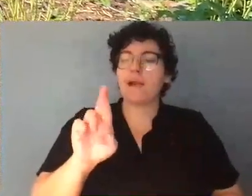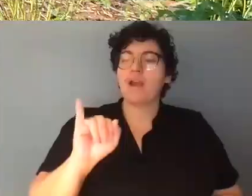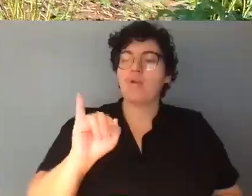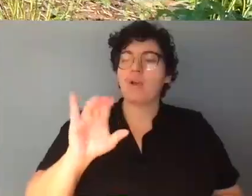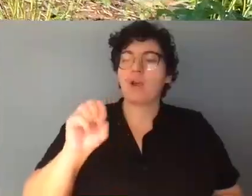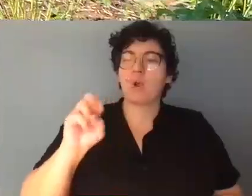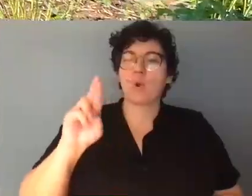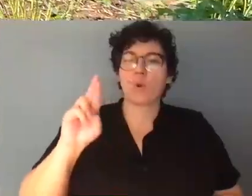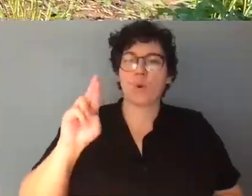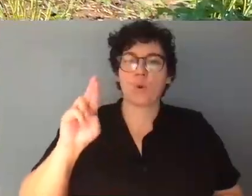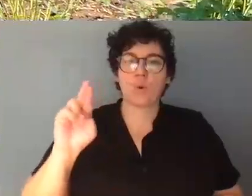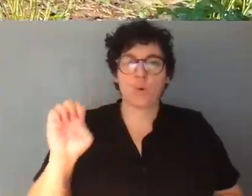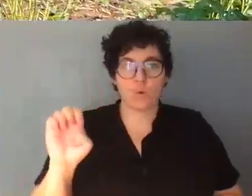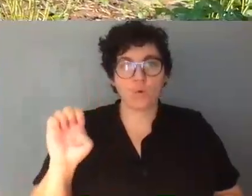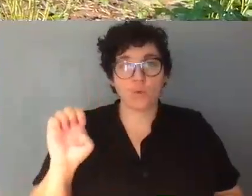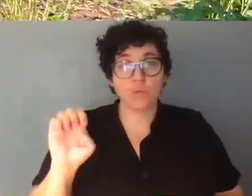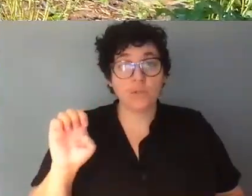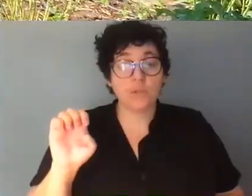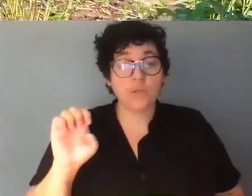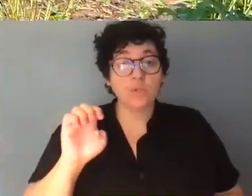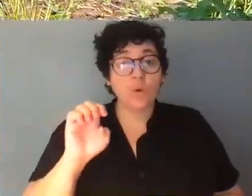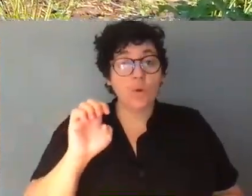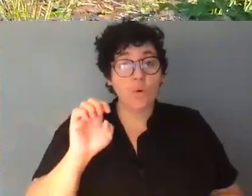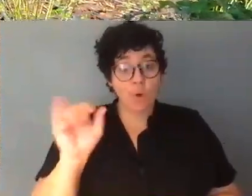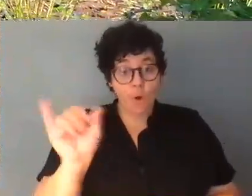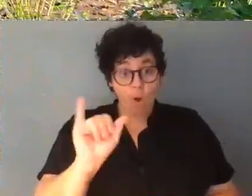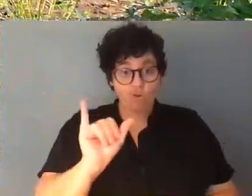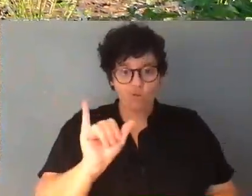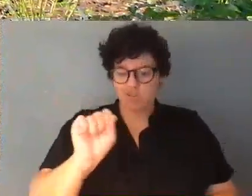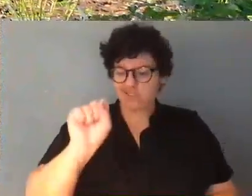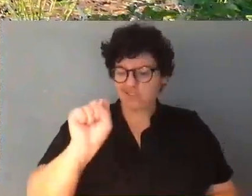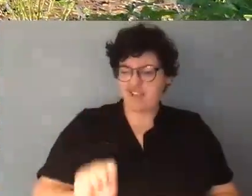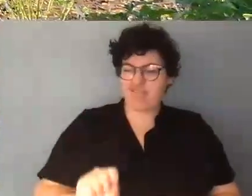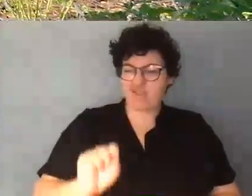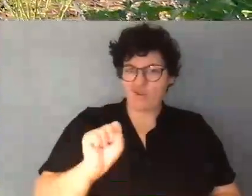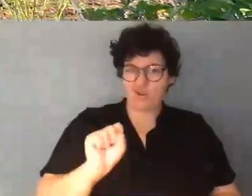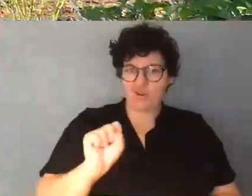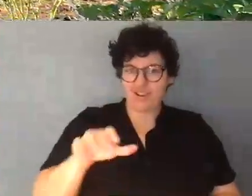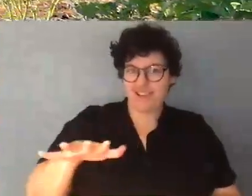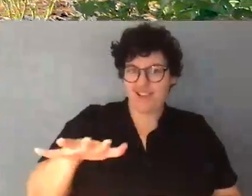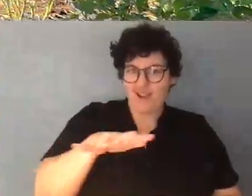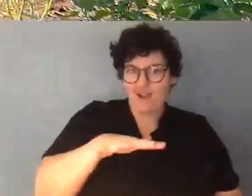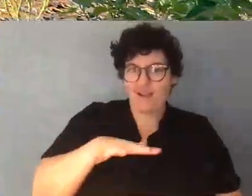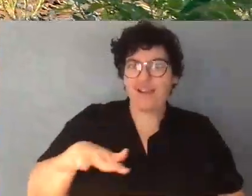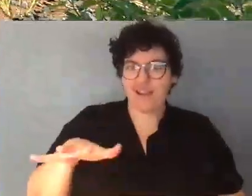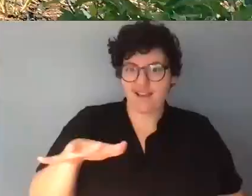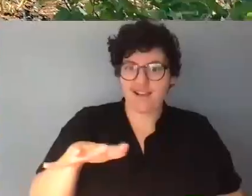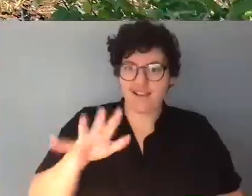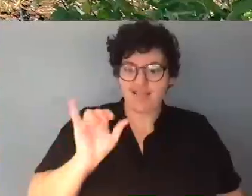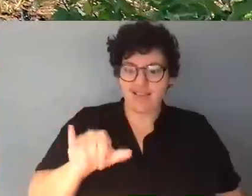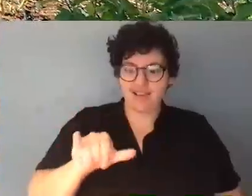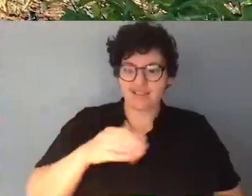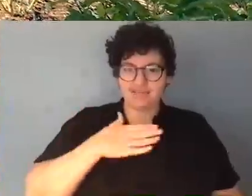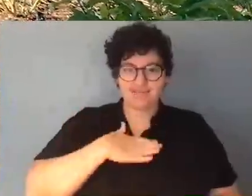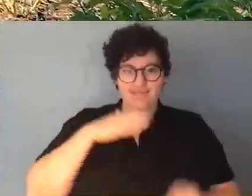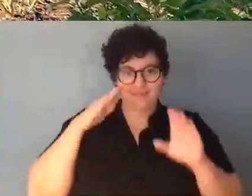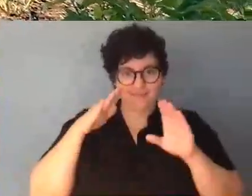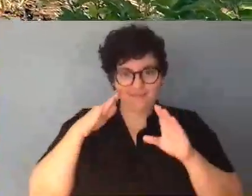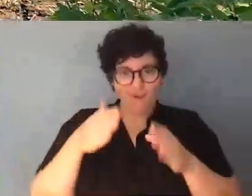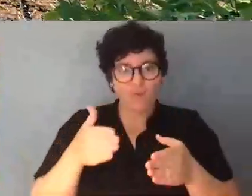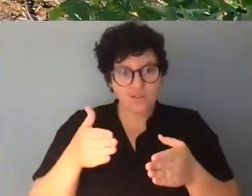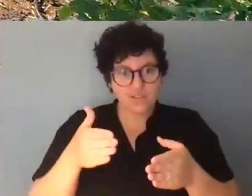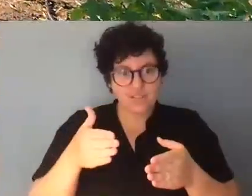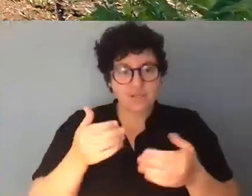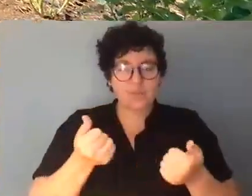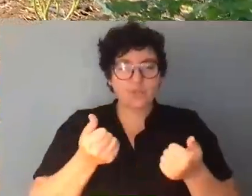medio de AmeriCorps. Uh-huh. Y pues este último año también he estado ya acá en lo que es en el área sur, que ya es un